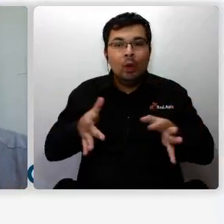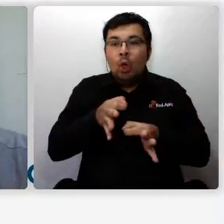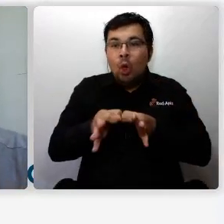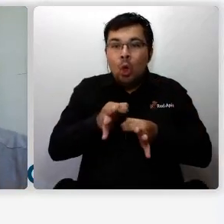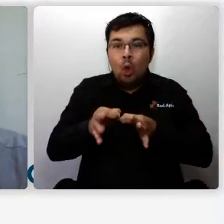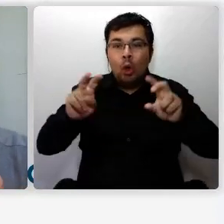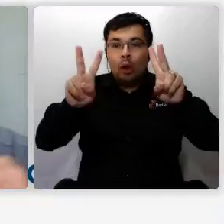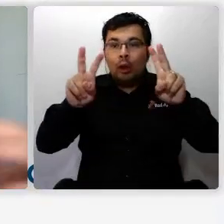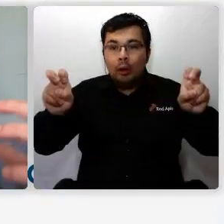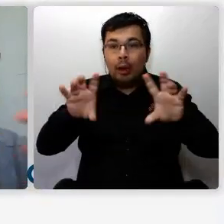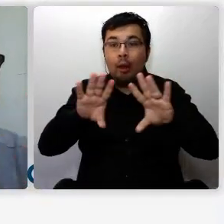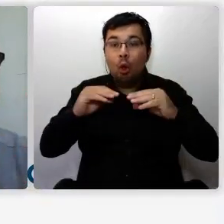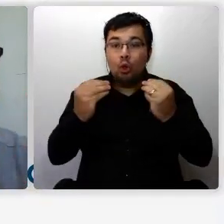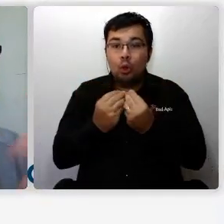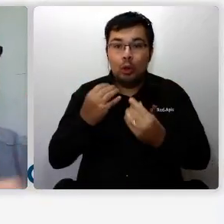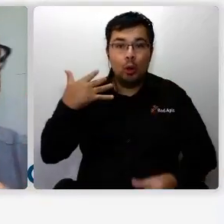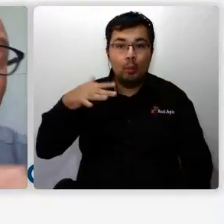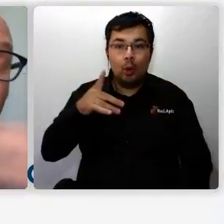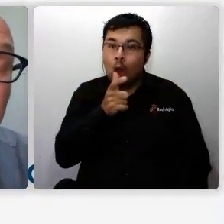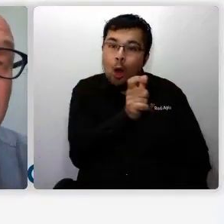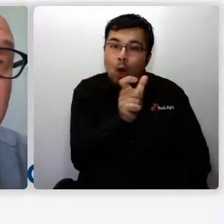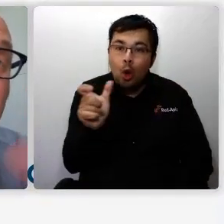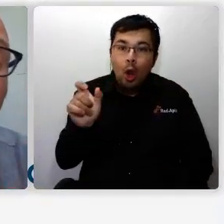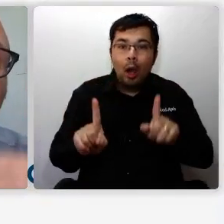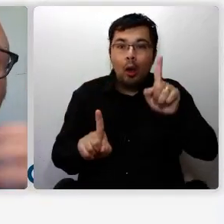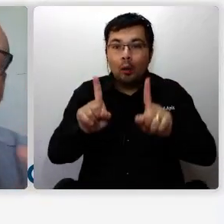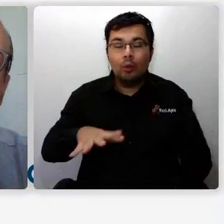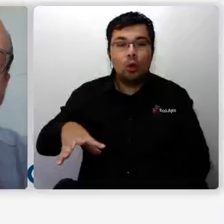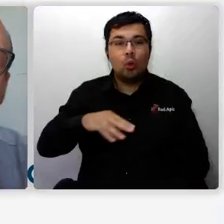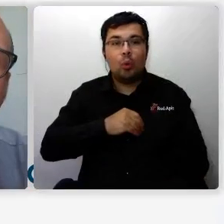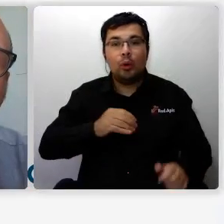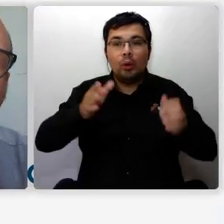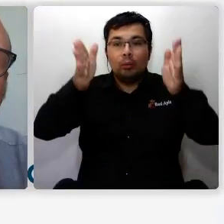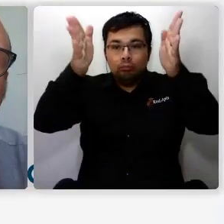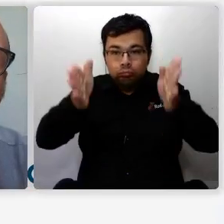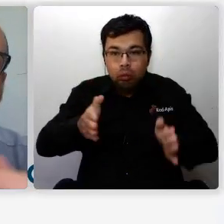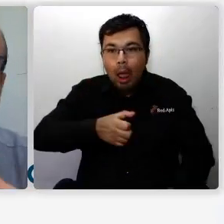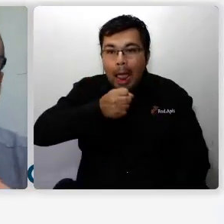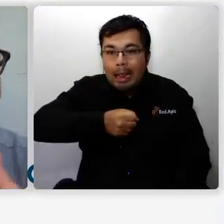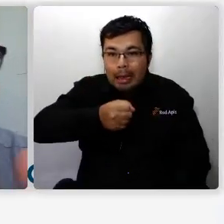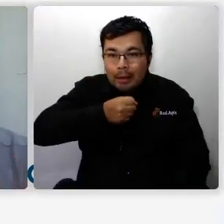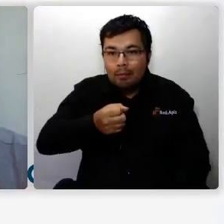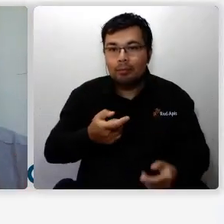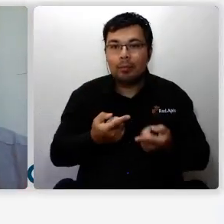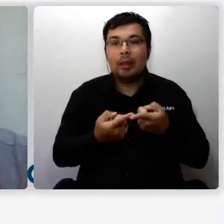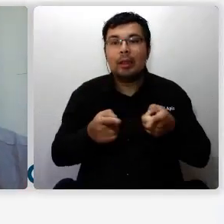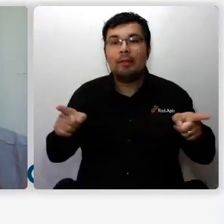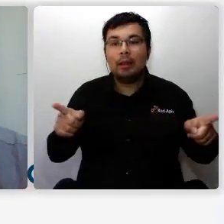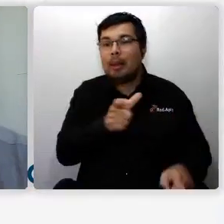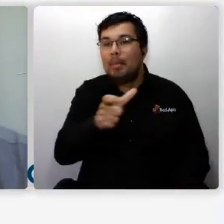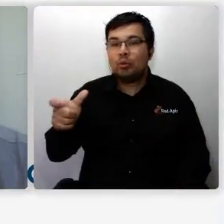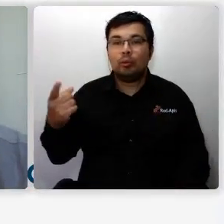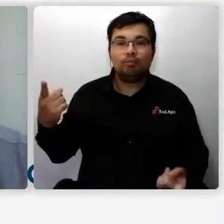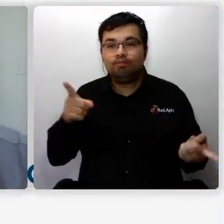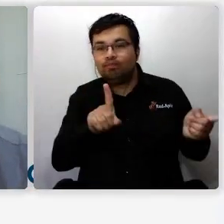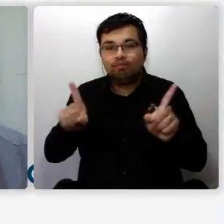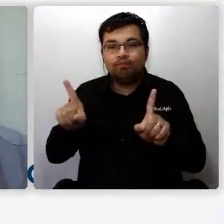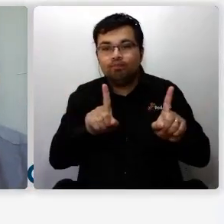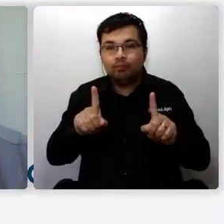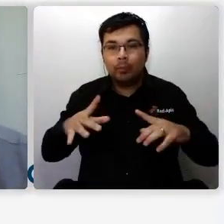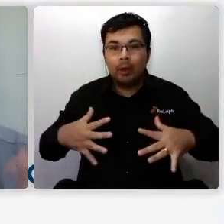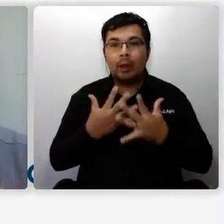medulares con ciertos conceptos. Es decir, nuestro newsletter que tenemos entrevista en exclusiva con diversos actores de la red de trabajo de